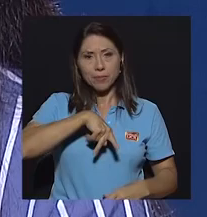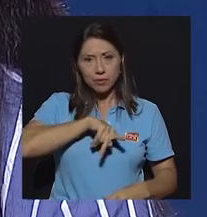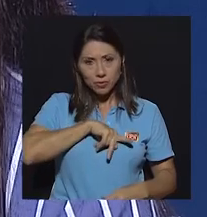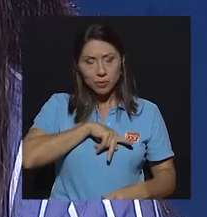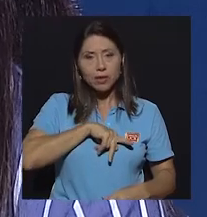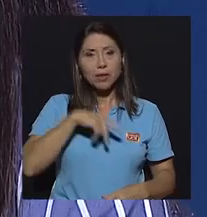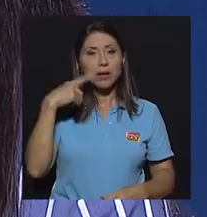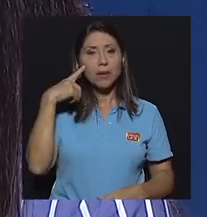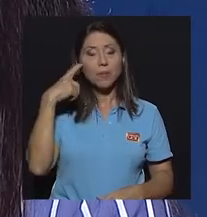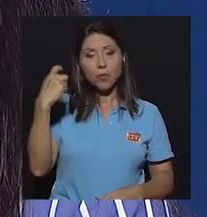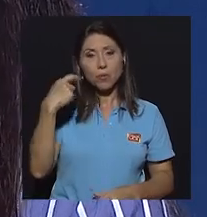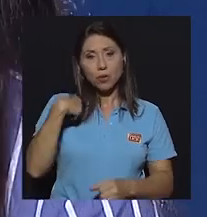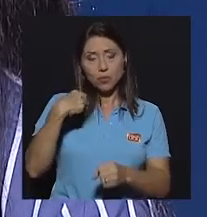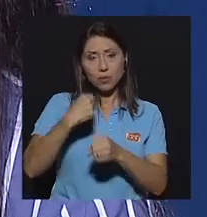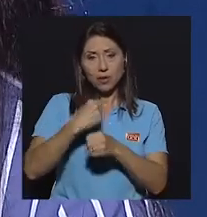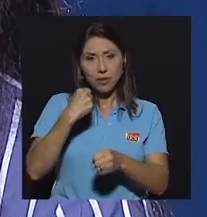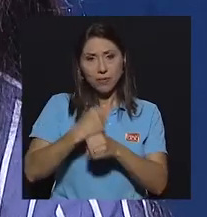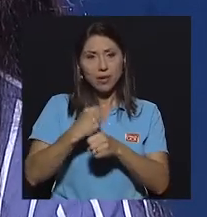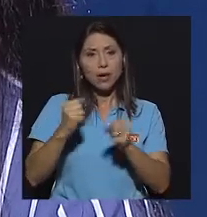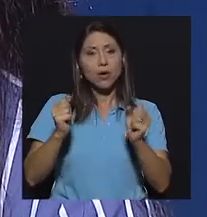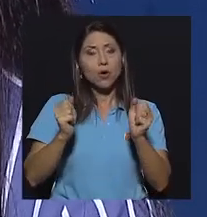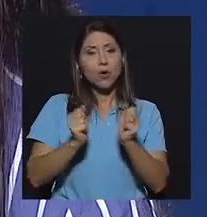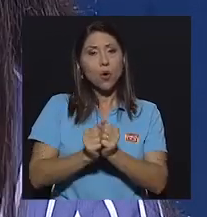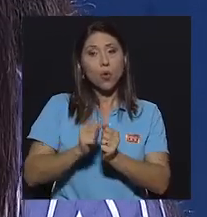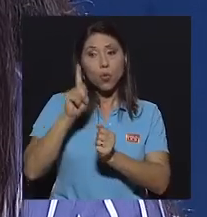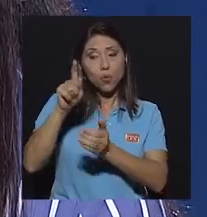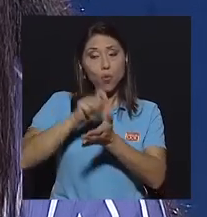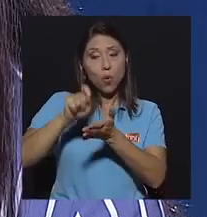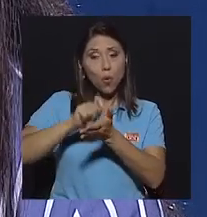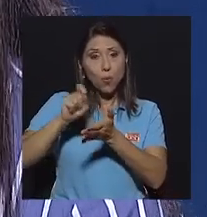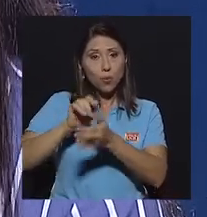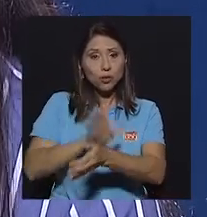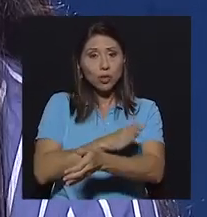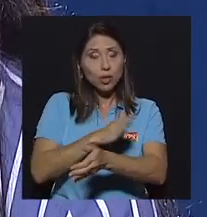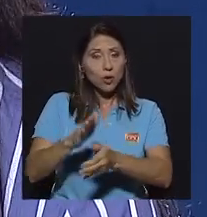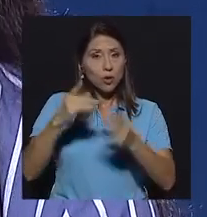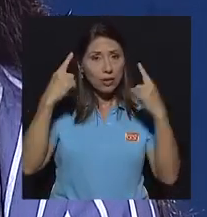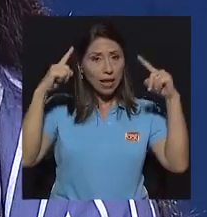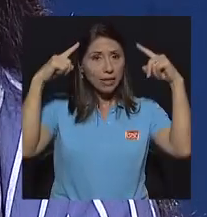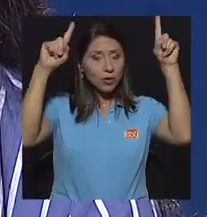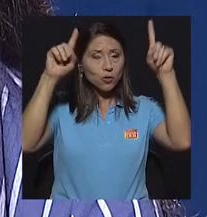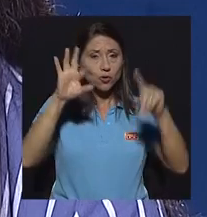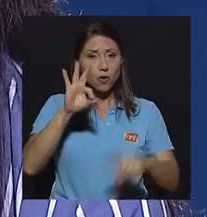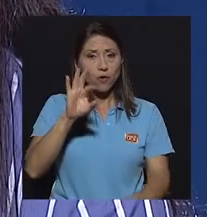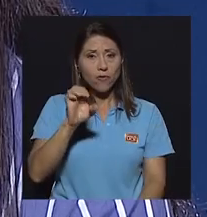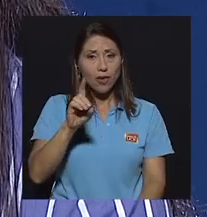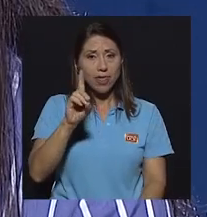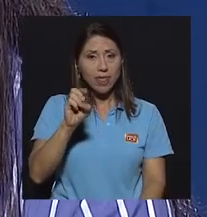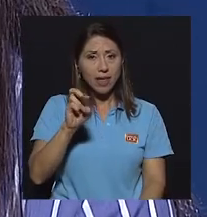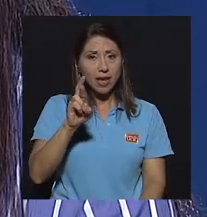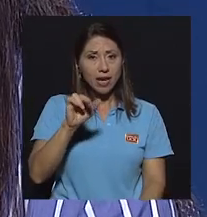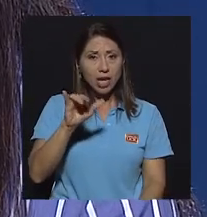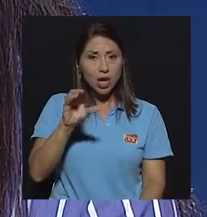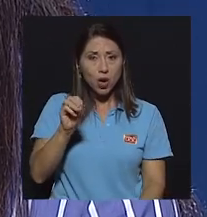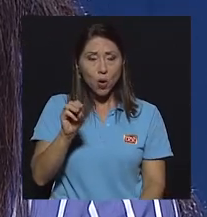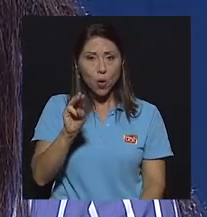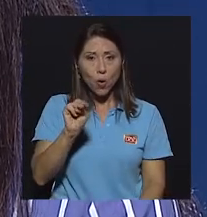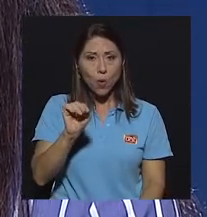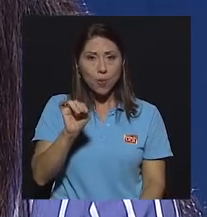lo personal, porque trabajé con un compositor muy talentoso, Federico Miranda, y